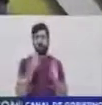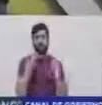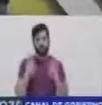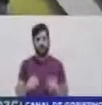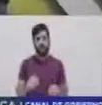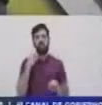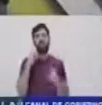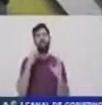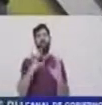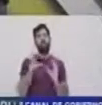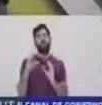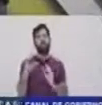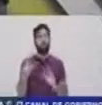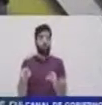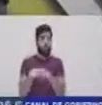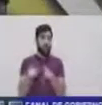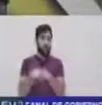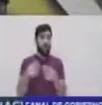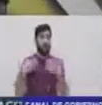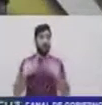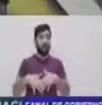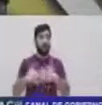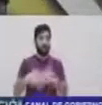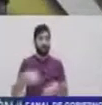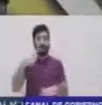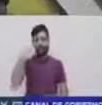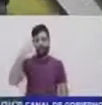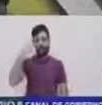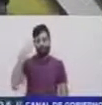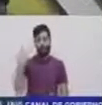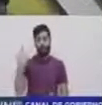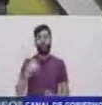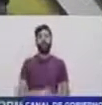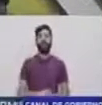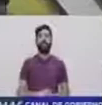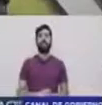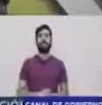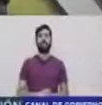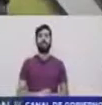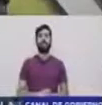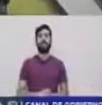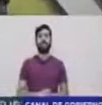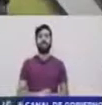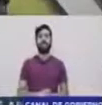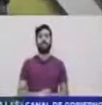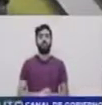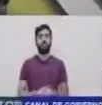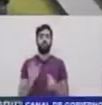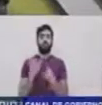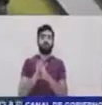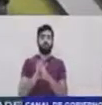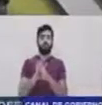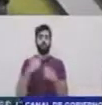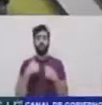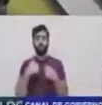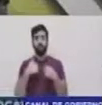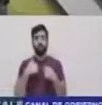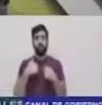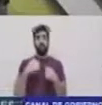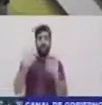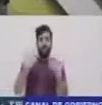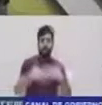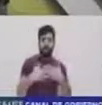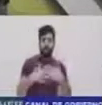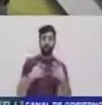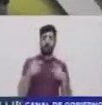donde faltamos a la ética. Y también entre las empresas, ¿verdad? Por ejemplo, hemos sabido de empresas que venden las bases de